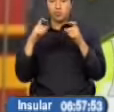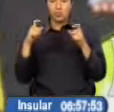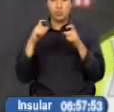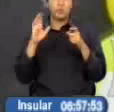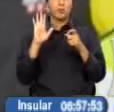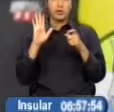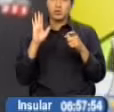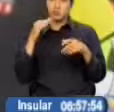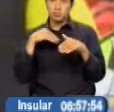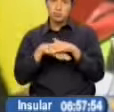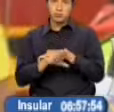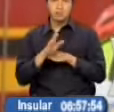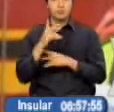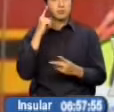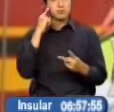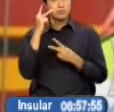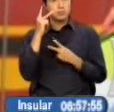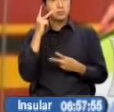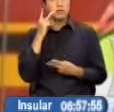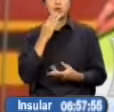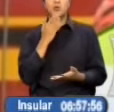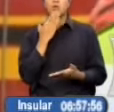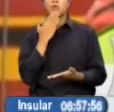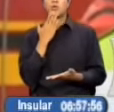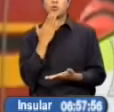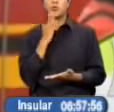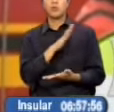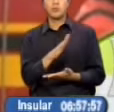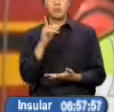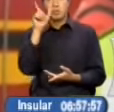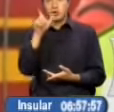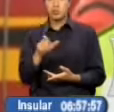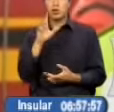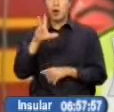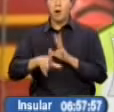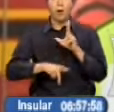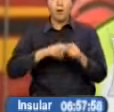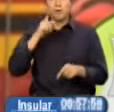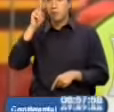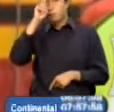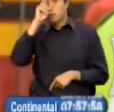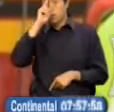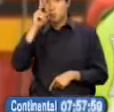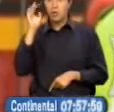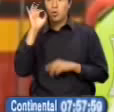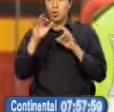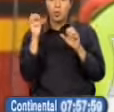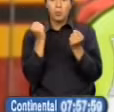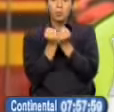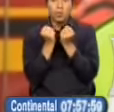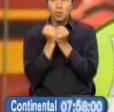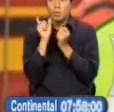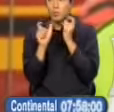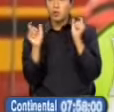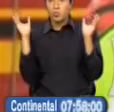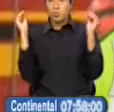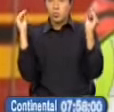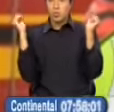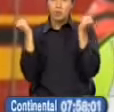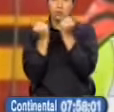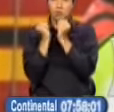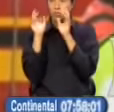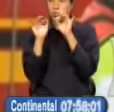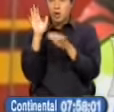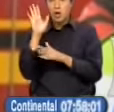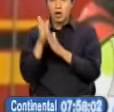boleto de ingreso a fin de evitar y quitar la oportunidad es delincuente que se aproveche de la aglomeración y que ellos